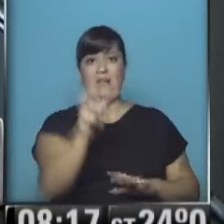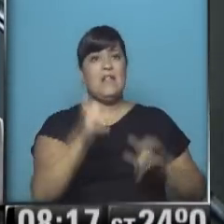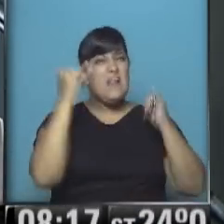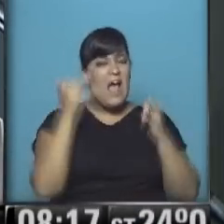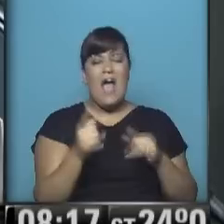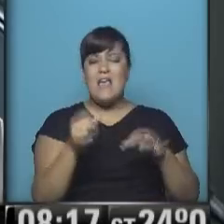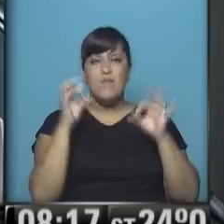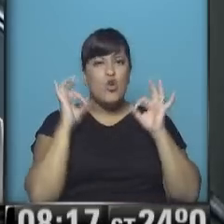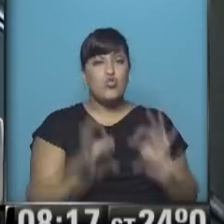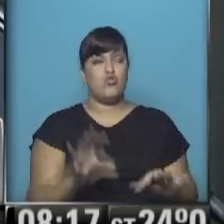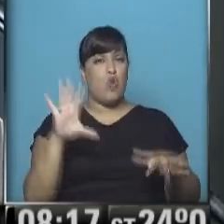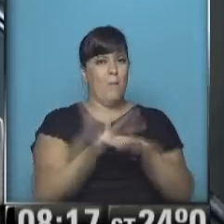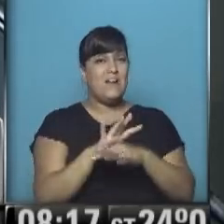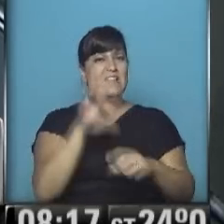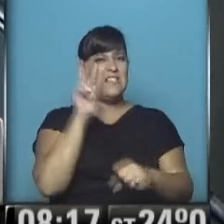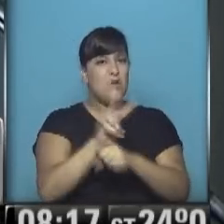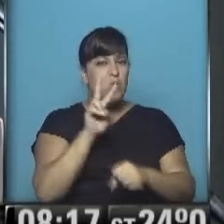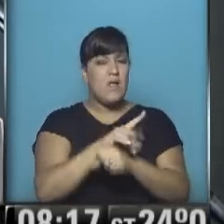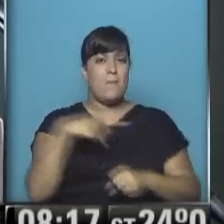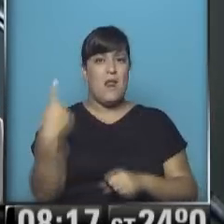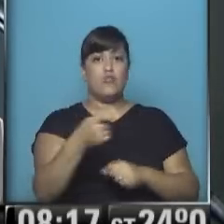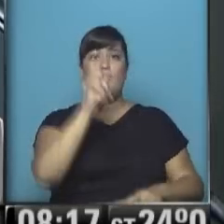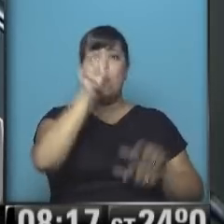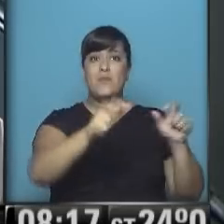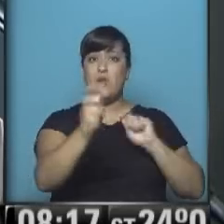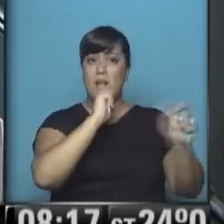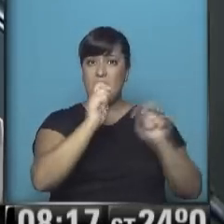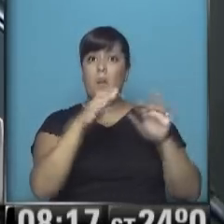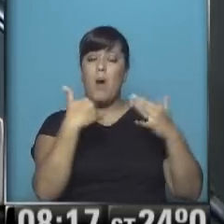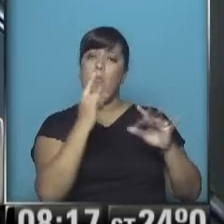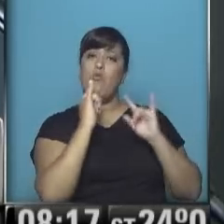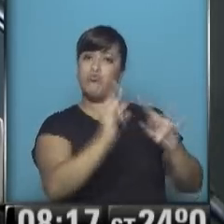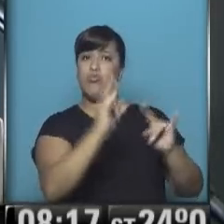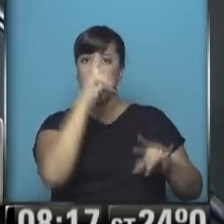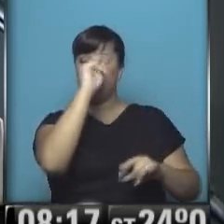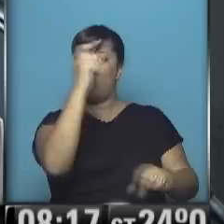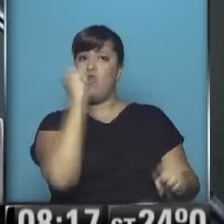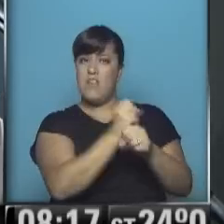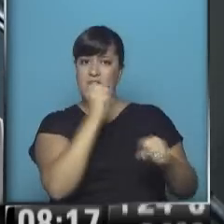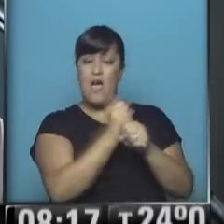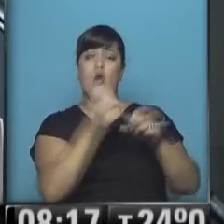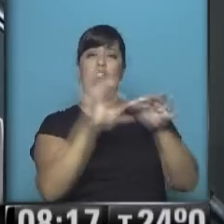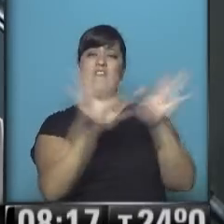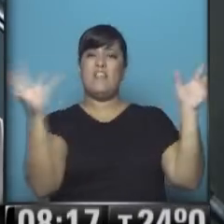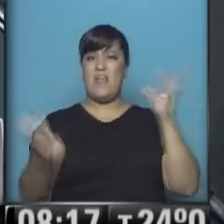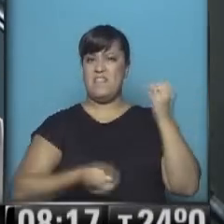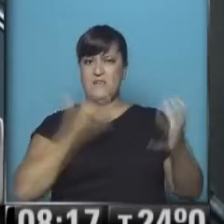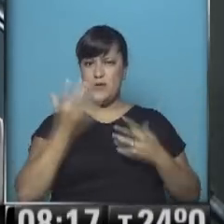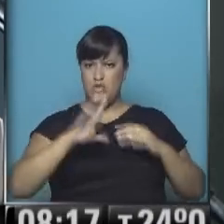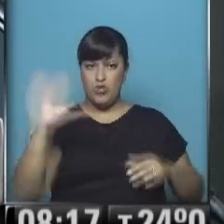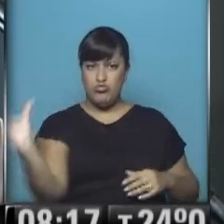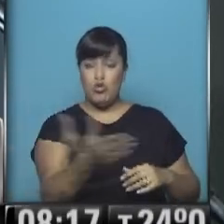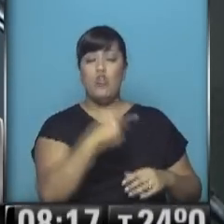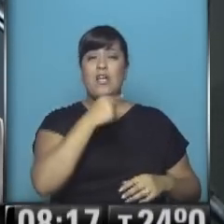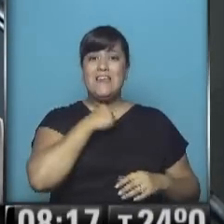seguridad para todos los periodistas, para que puedan desempeñar sus funciones en el marco de la libertad de expresión. Quiero referirme en